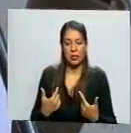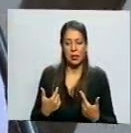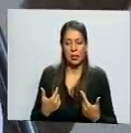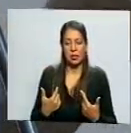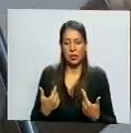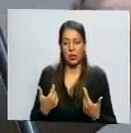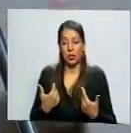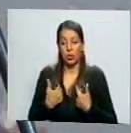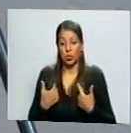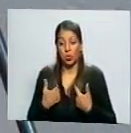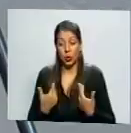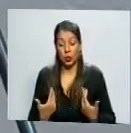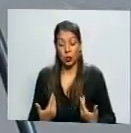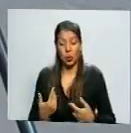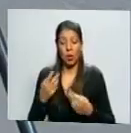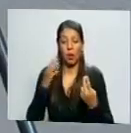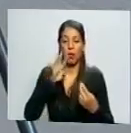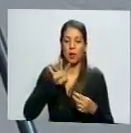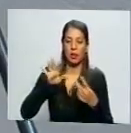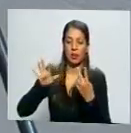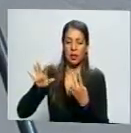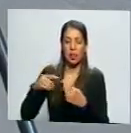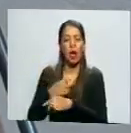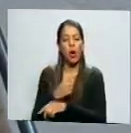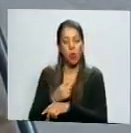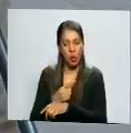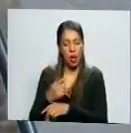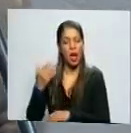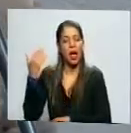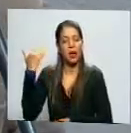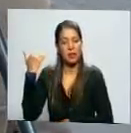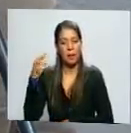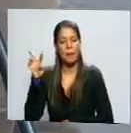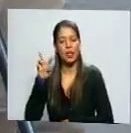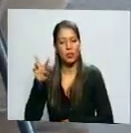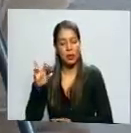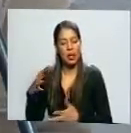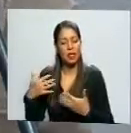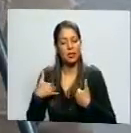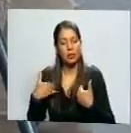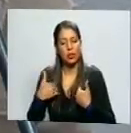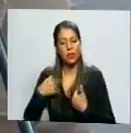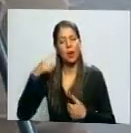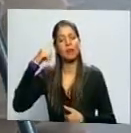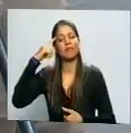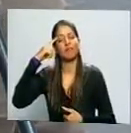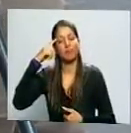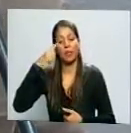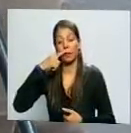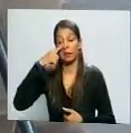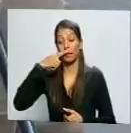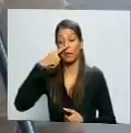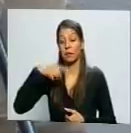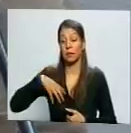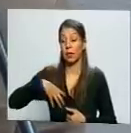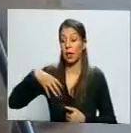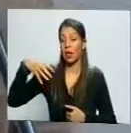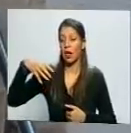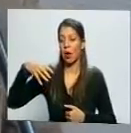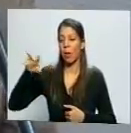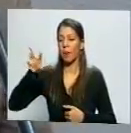por las cuales en aquel entonces atravesamos y que la burguesía venezolana